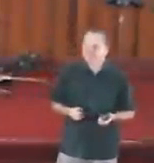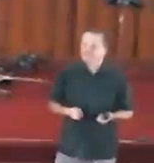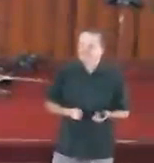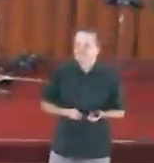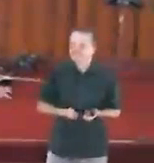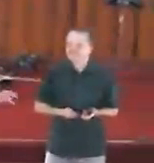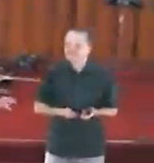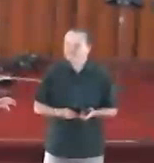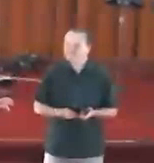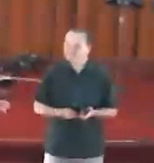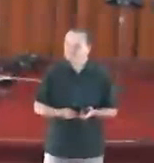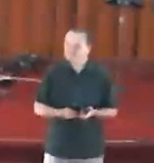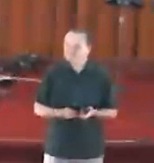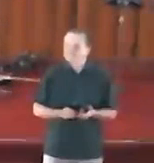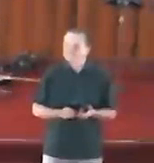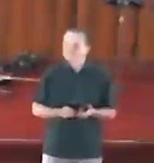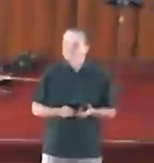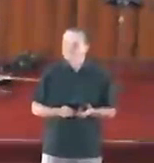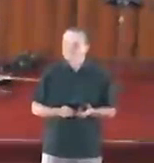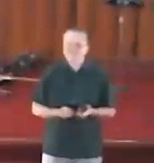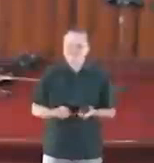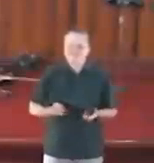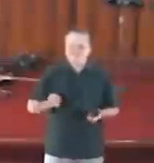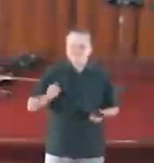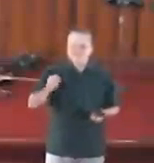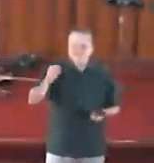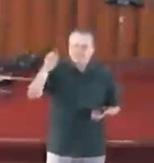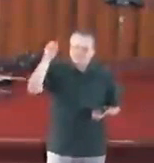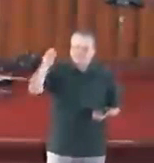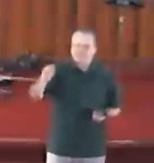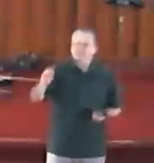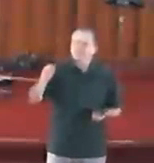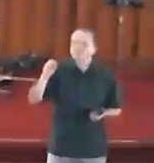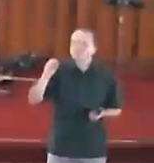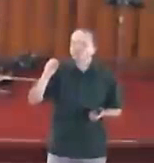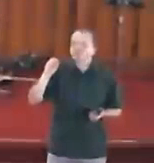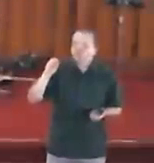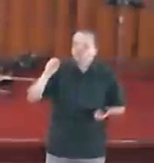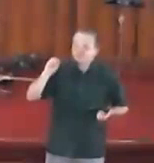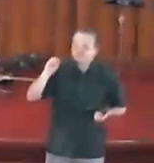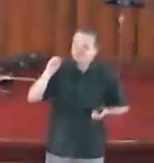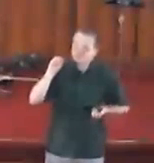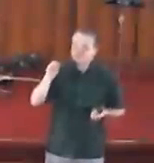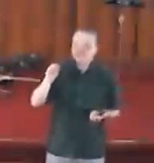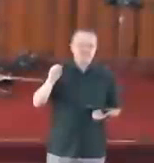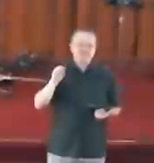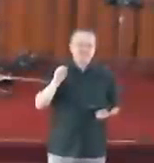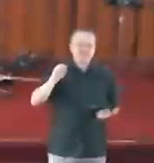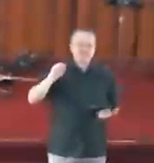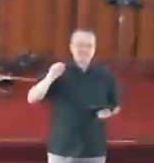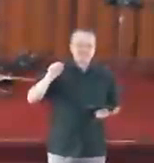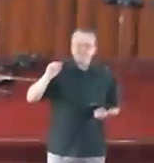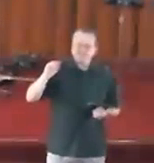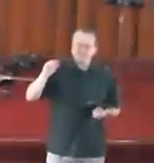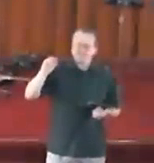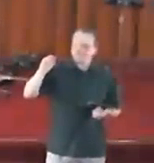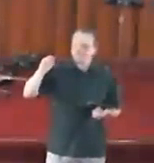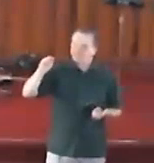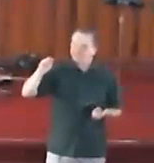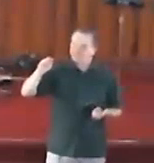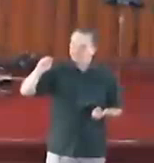for you in a great experience, or it can be just one person who prays for you. El Espíritu Santo no depende